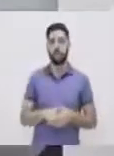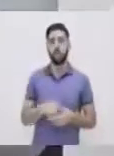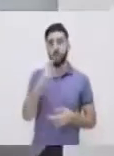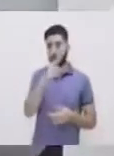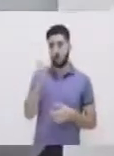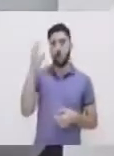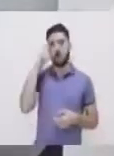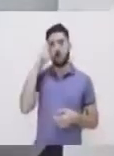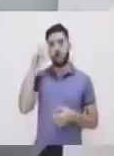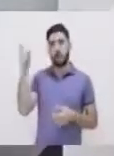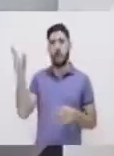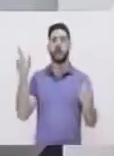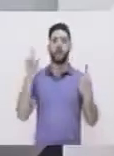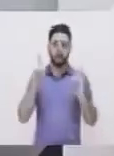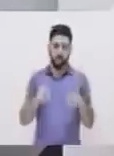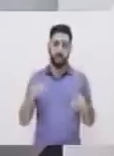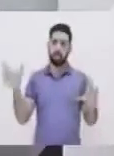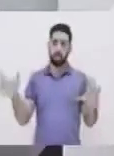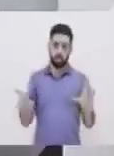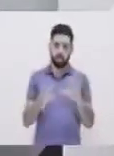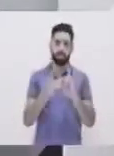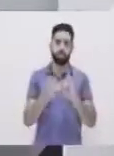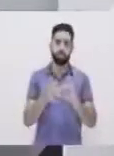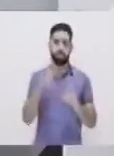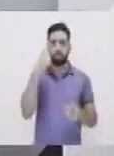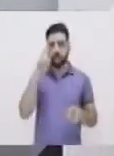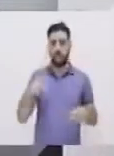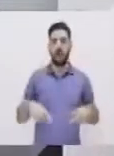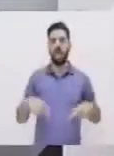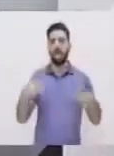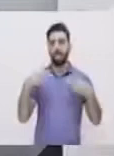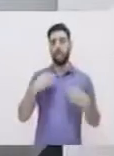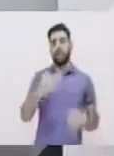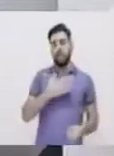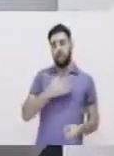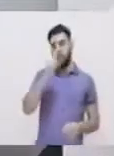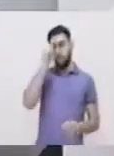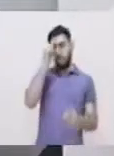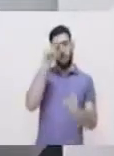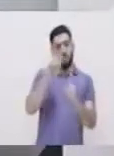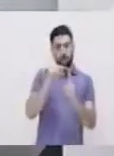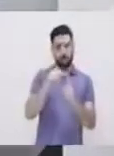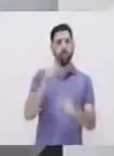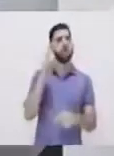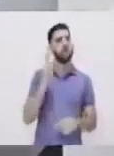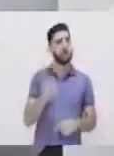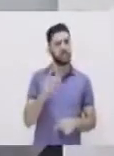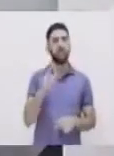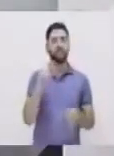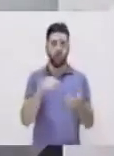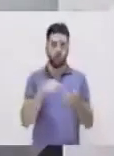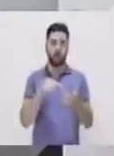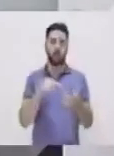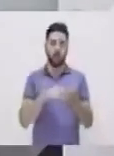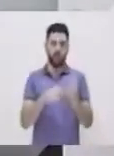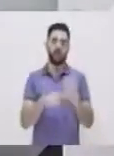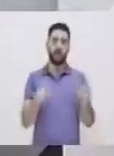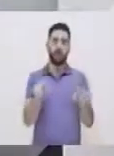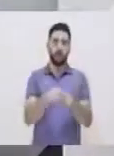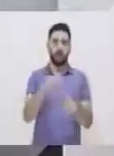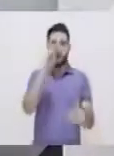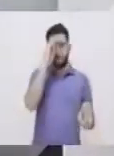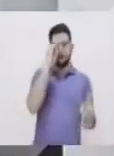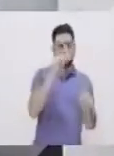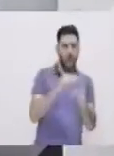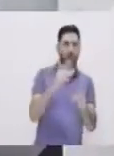también está conectado con nuestro propósito de vida, ¿verdad? Claro. Entonces nuestro propósito de vida siempre está afianzando con una meta, un